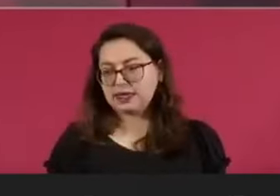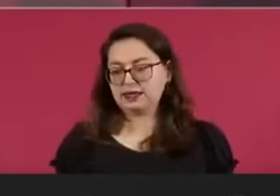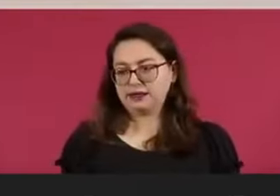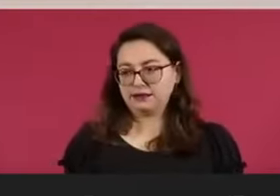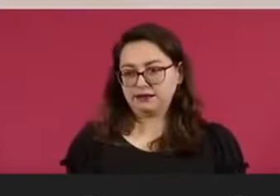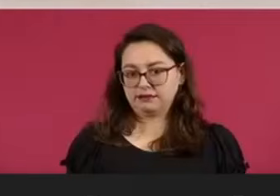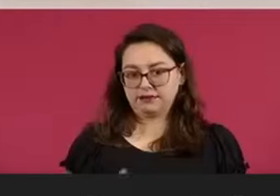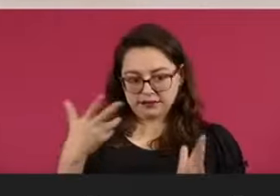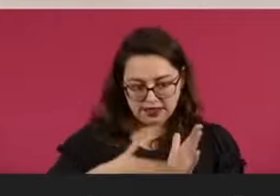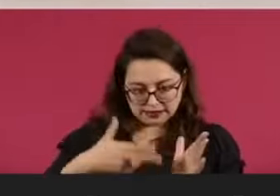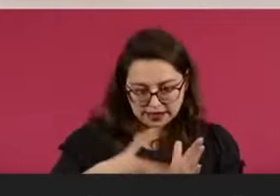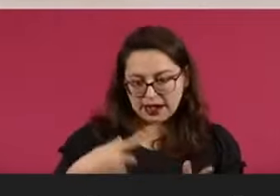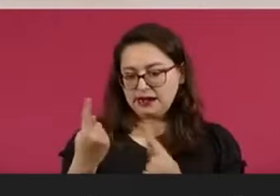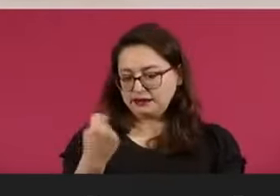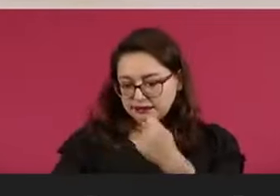taller.